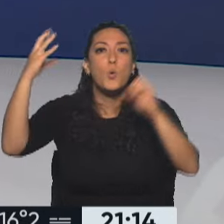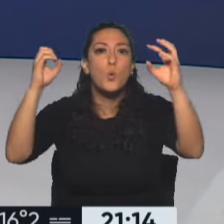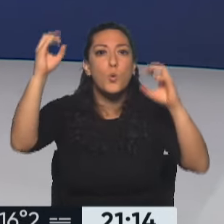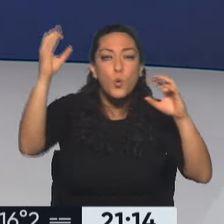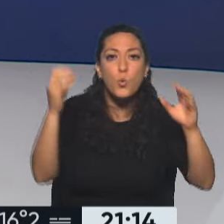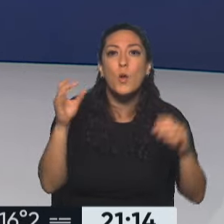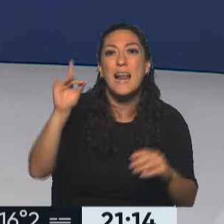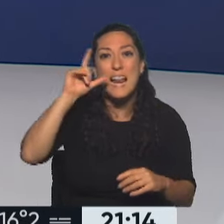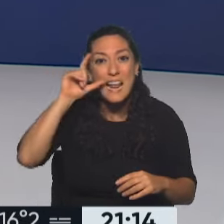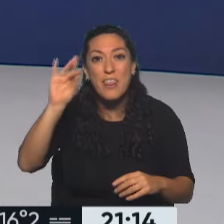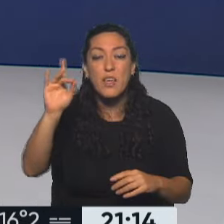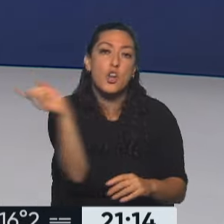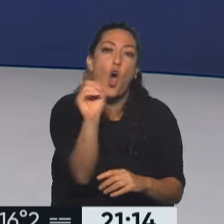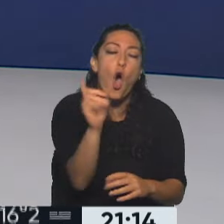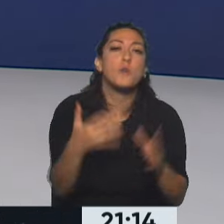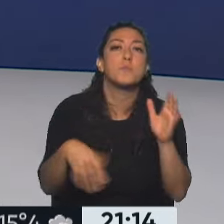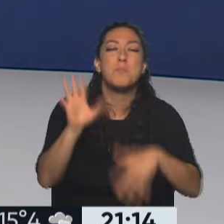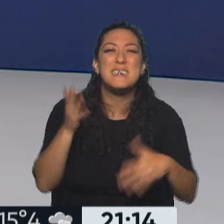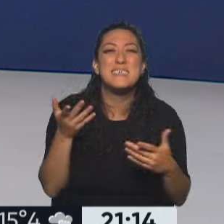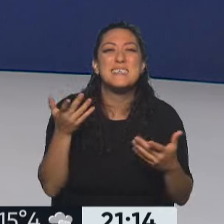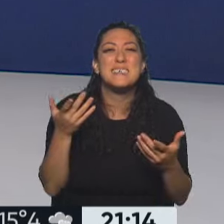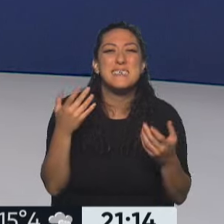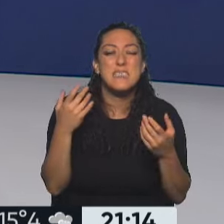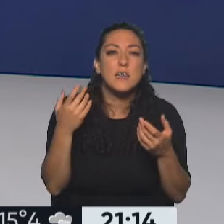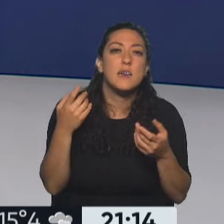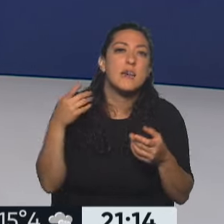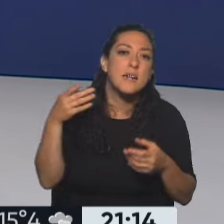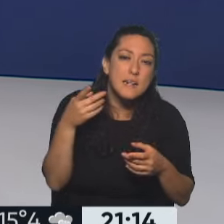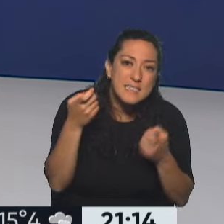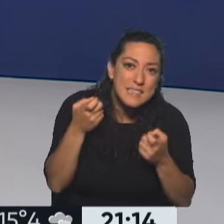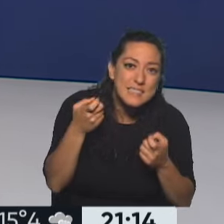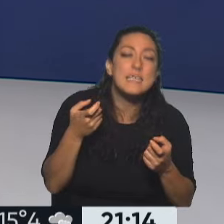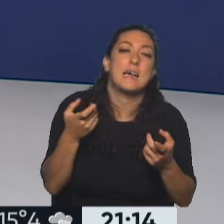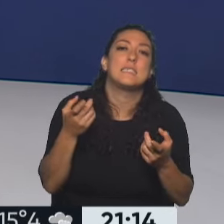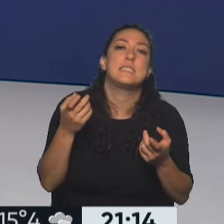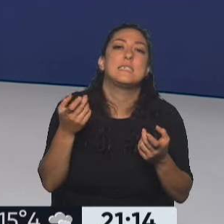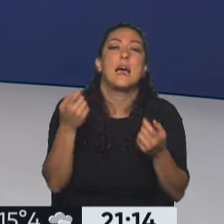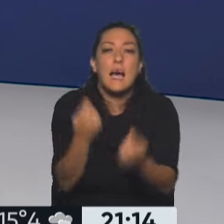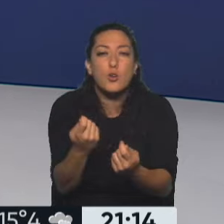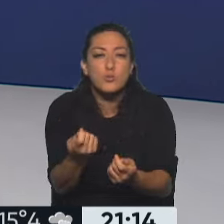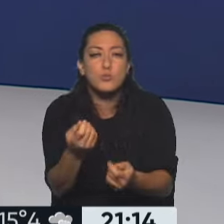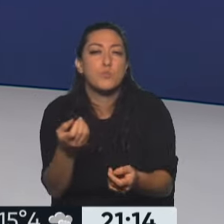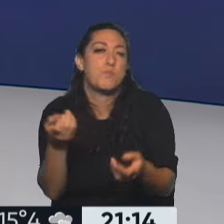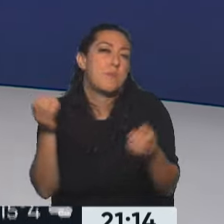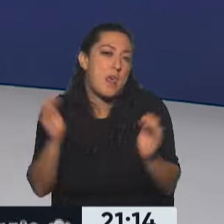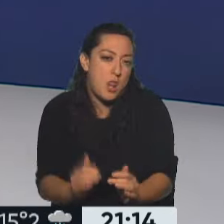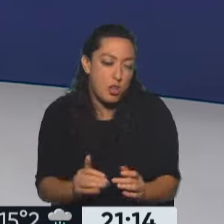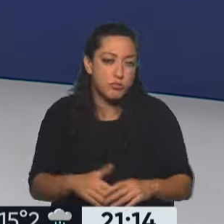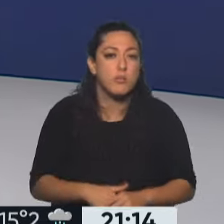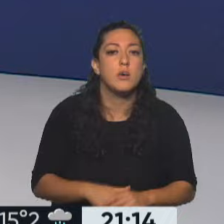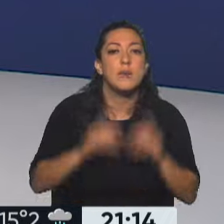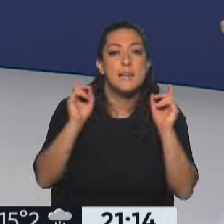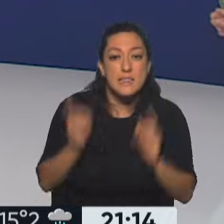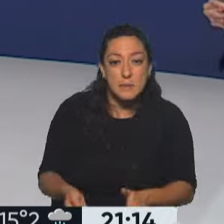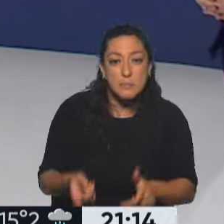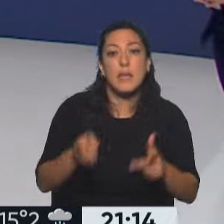bueno, usalas en la cocina, en los lugares que más. Exacto. Frecuencia tenés. Luces de bajo consumo, además. Y también hay un consejo de limpieza en